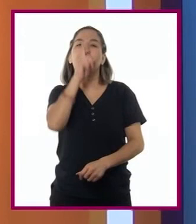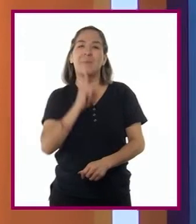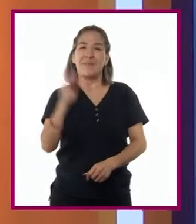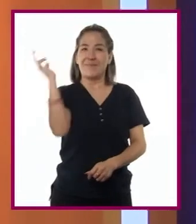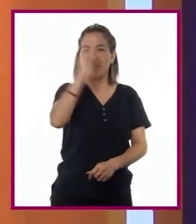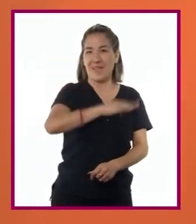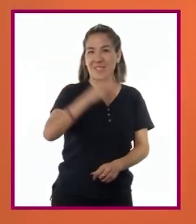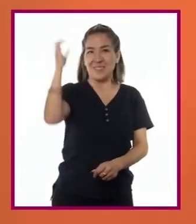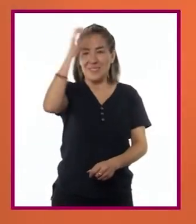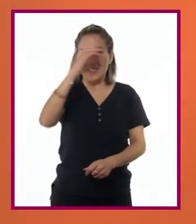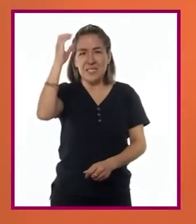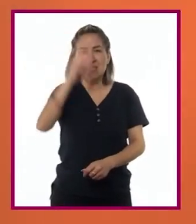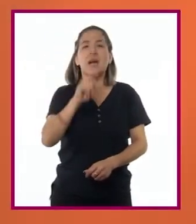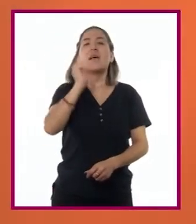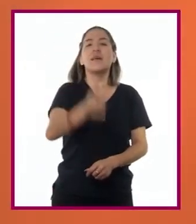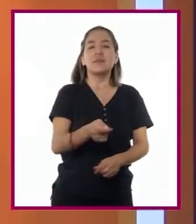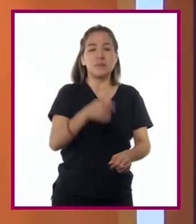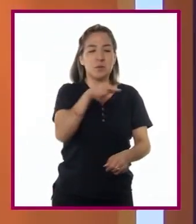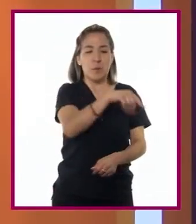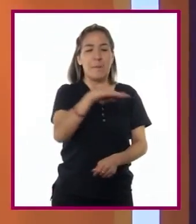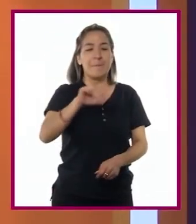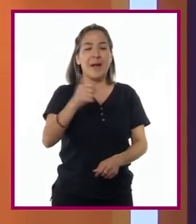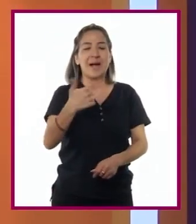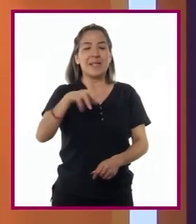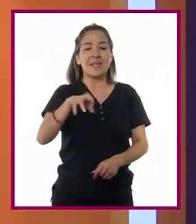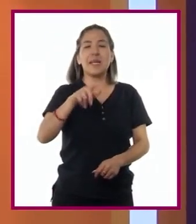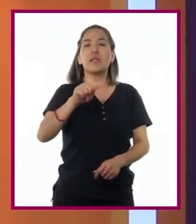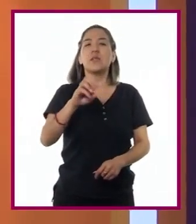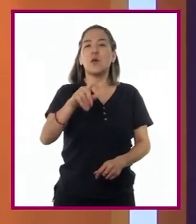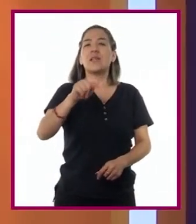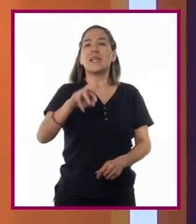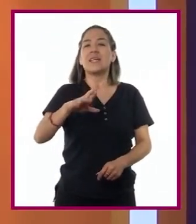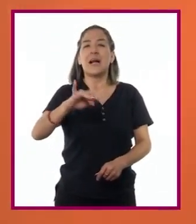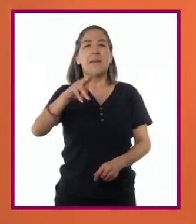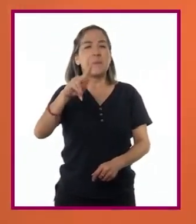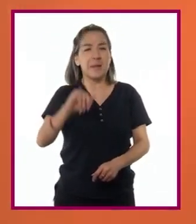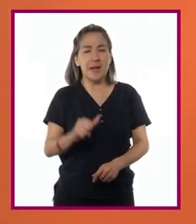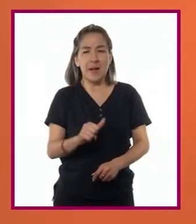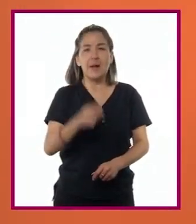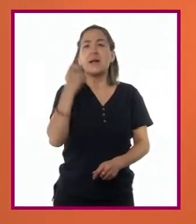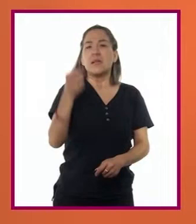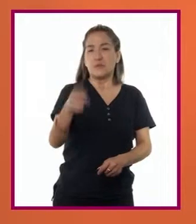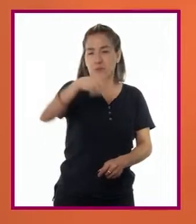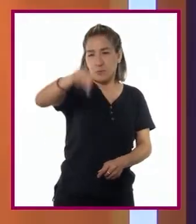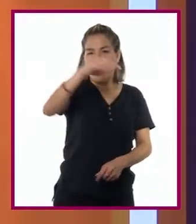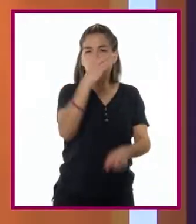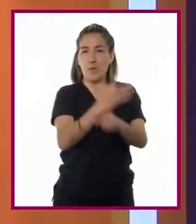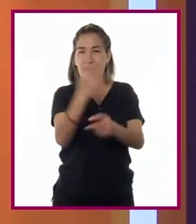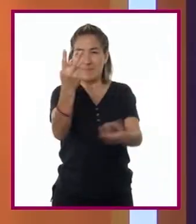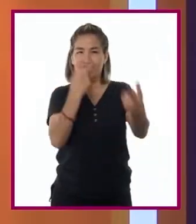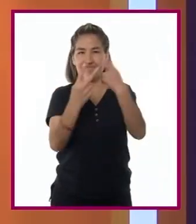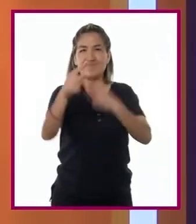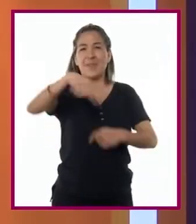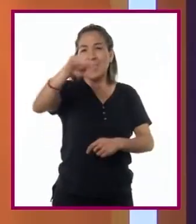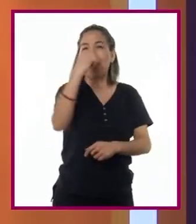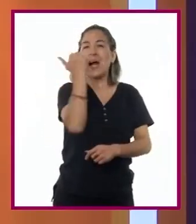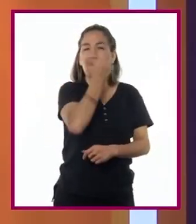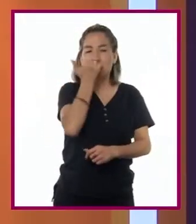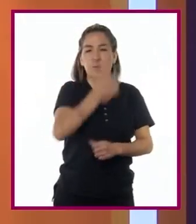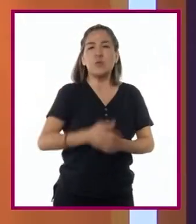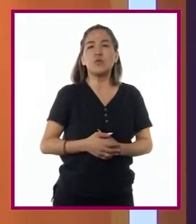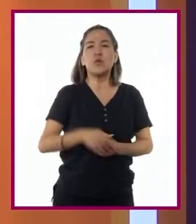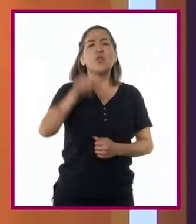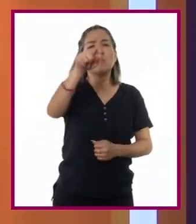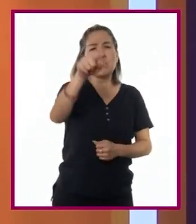pseudociencia, utilizando el caso de la magnetoterapia. Leslie, y estudiantes que nos ven desde casa, ¿qué es lo que